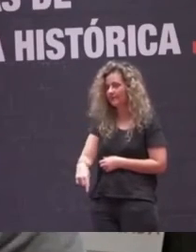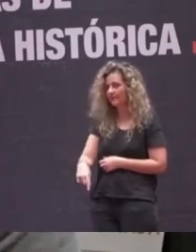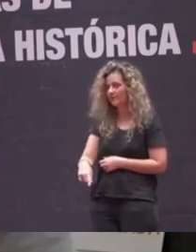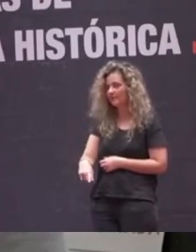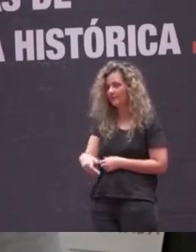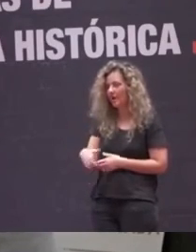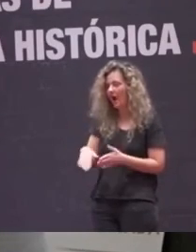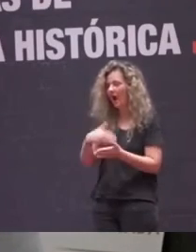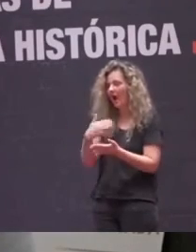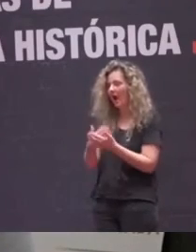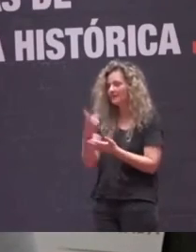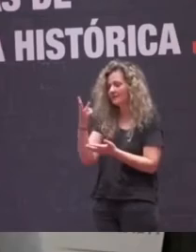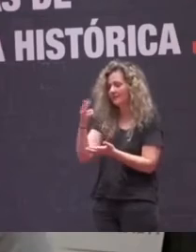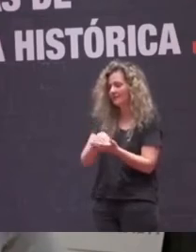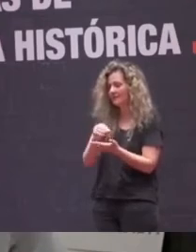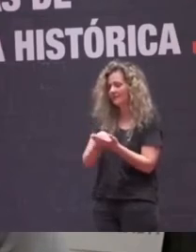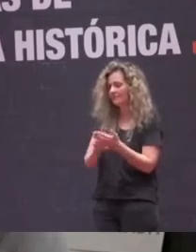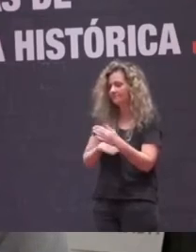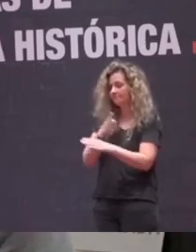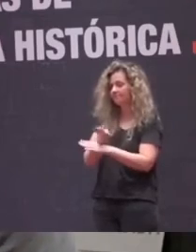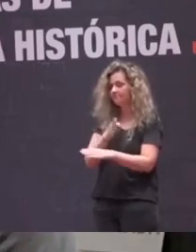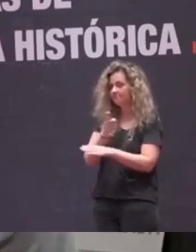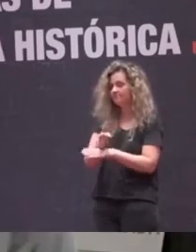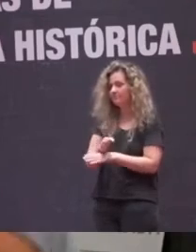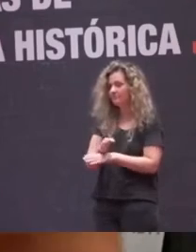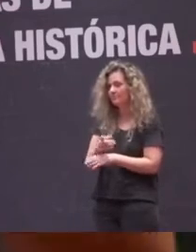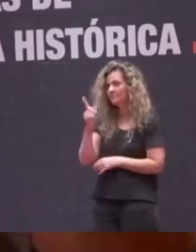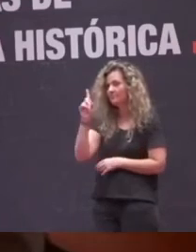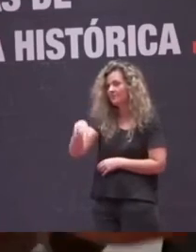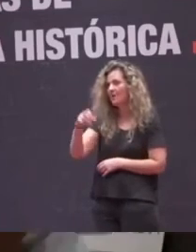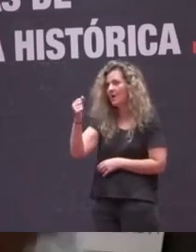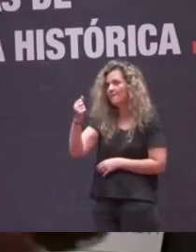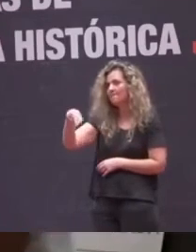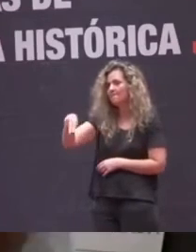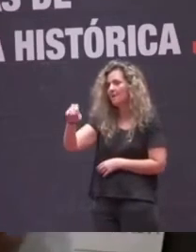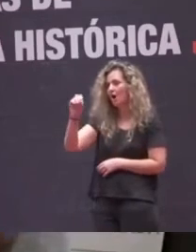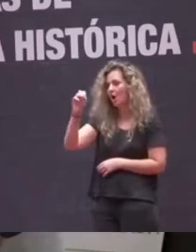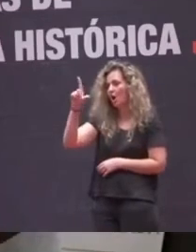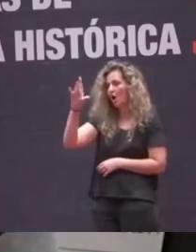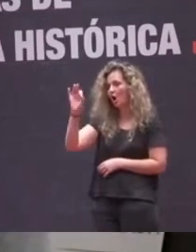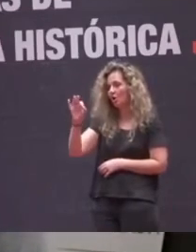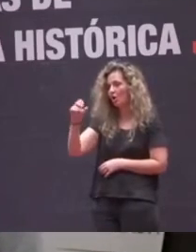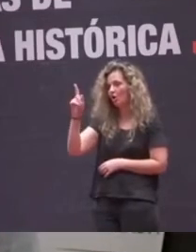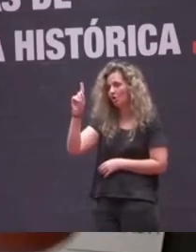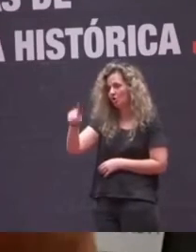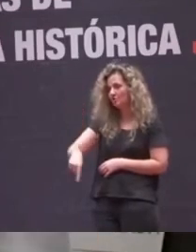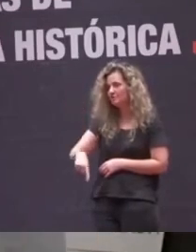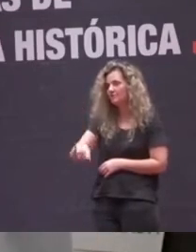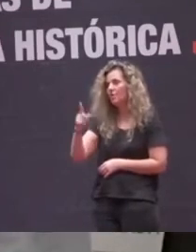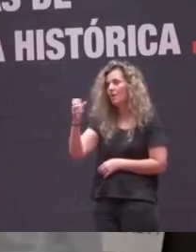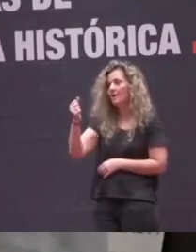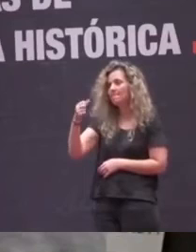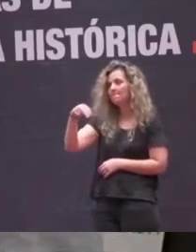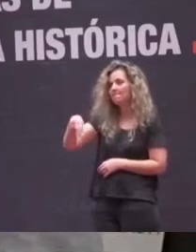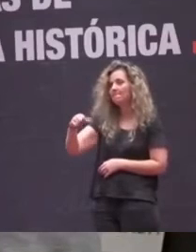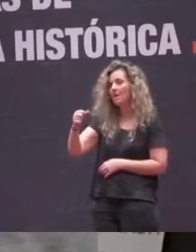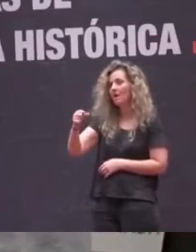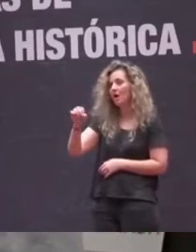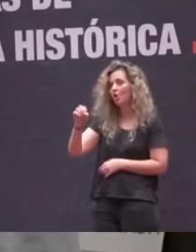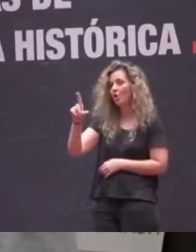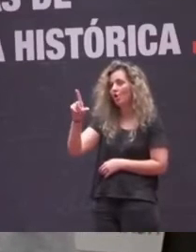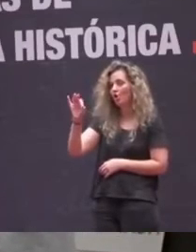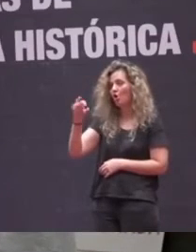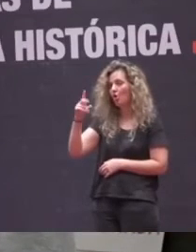levou-nos hasta 3 veces a Bruselas. ¿No? Tiene incluído a Manolo Monge, que tamén é dos imprescindibles, porque Manolo Monge, que está aquí con